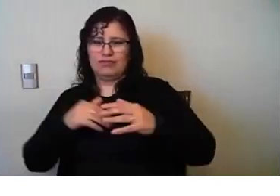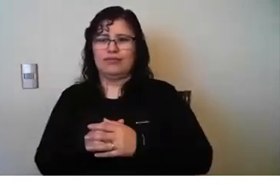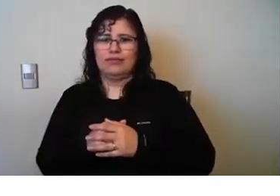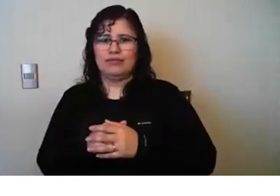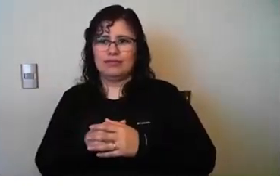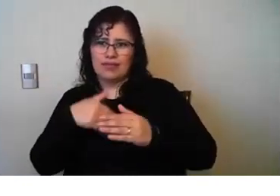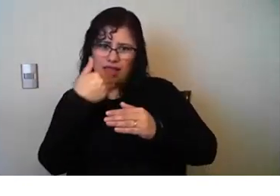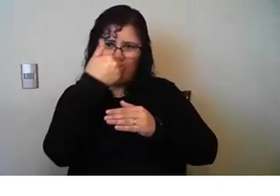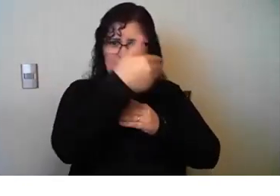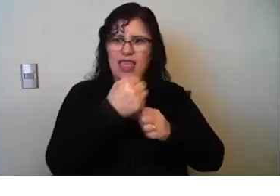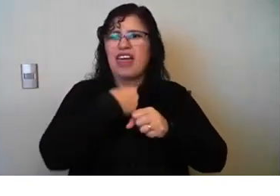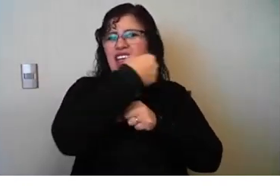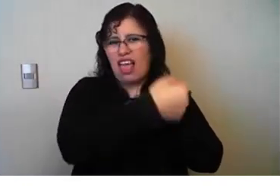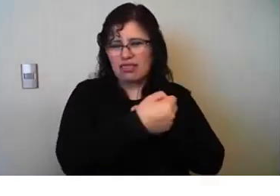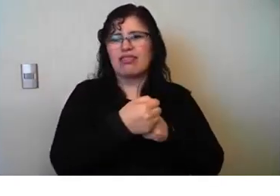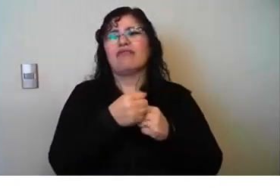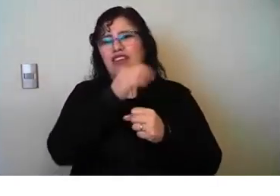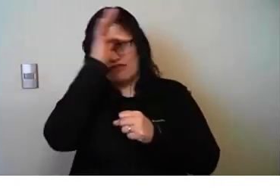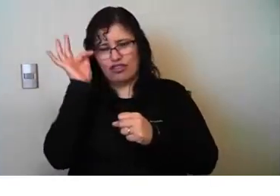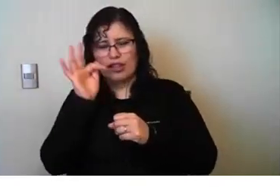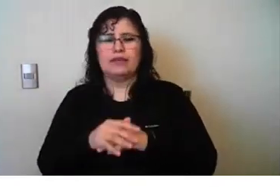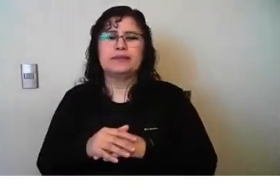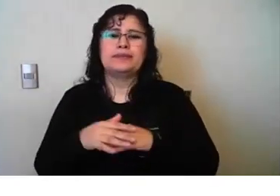Dentro del surco,